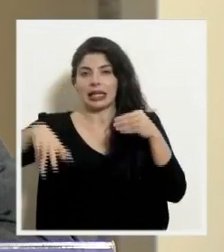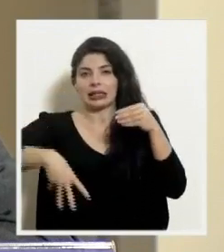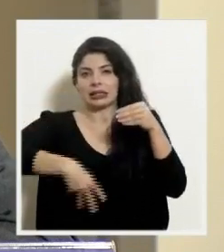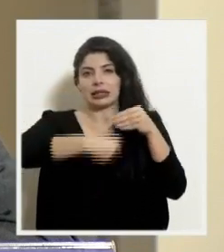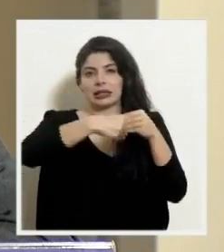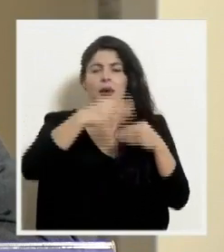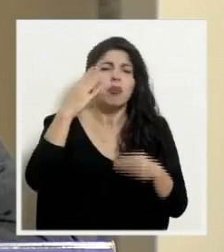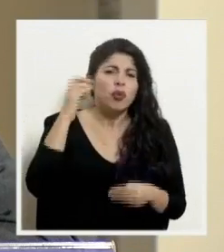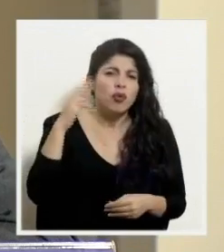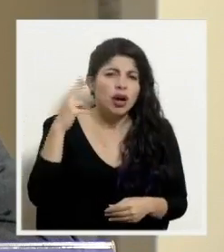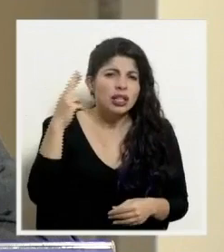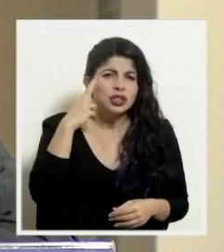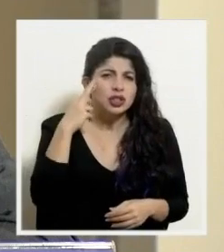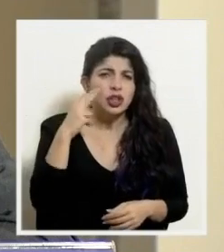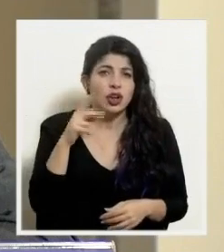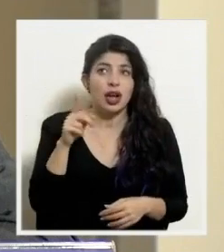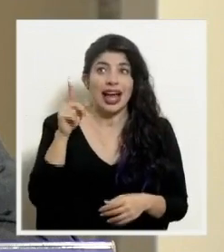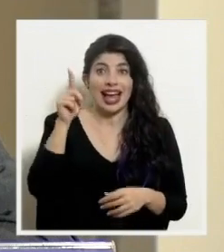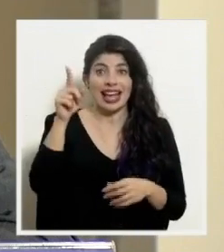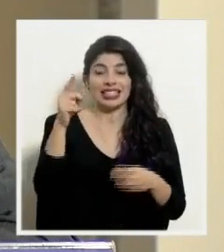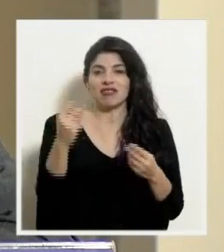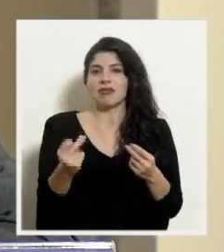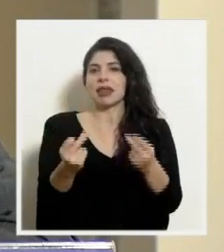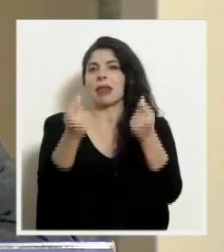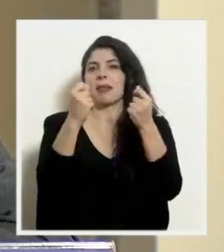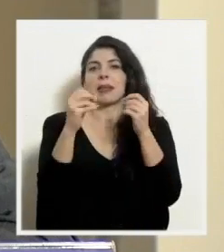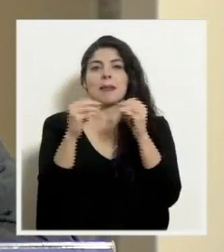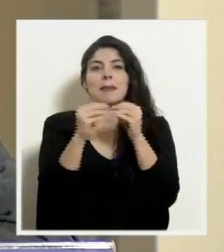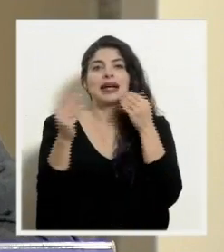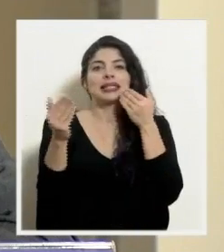varias razones, es la disponibilidad inmediata